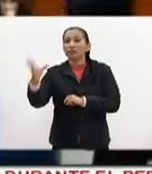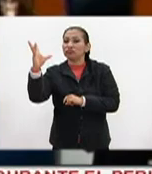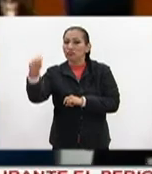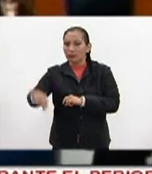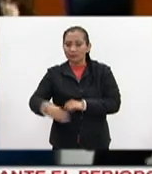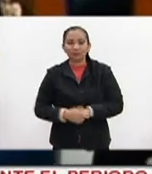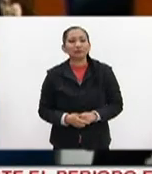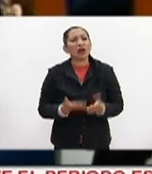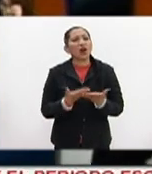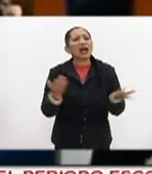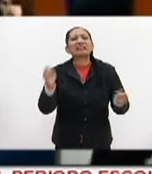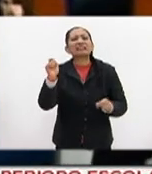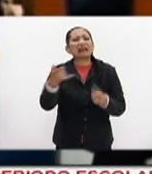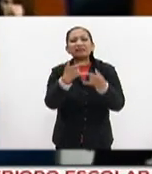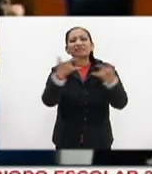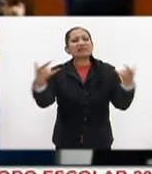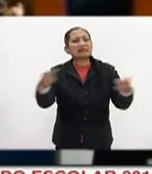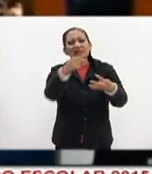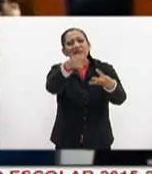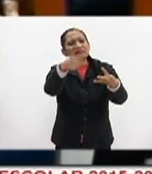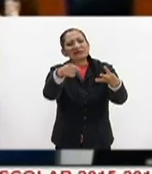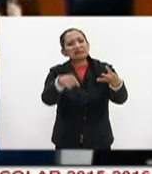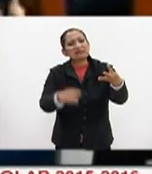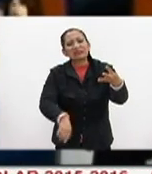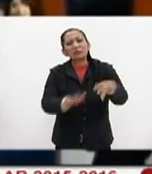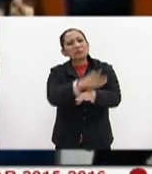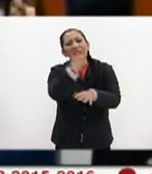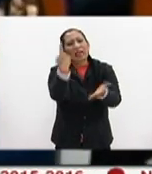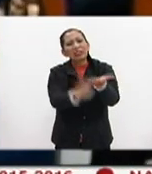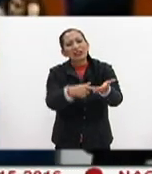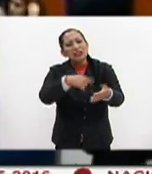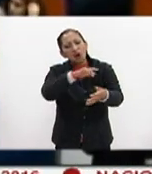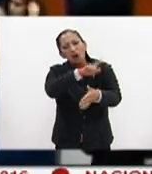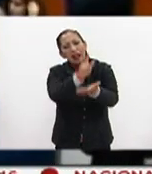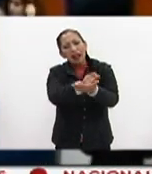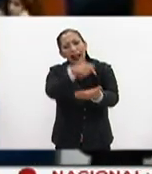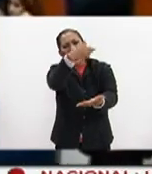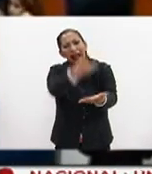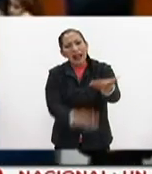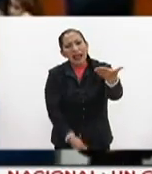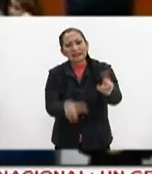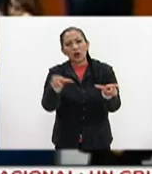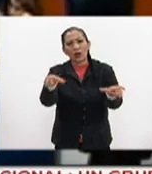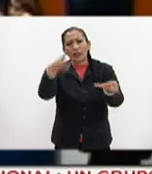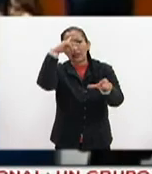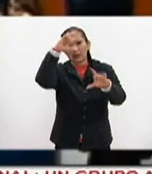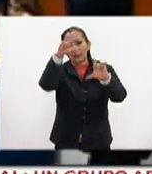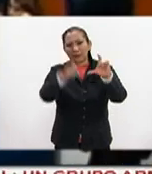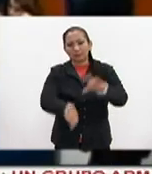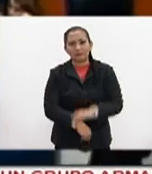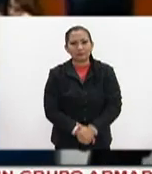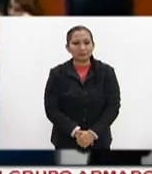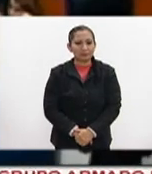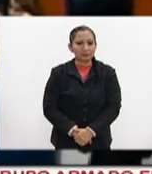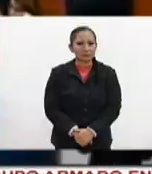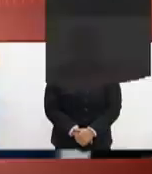en contra. Vamos a ver de qué se trata, cuáles son los puntos profundos de esta ley de seguridad interior.